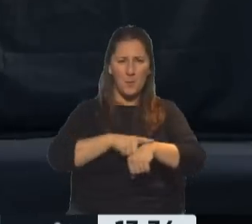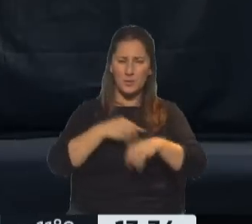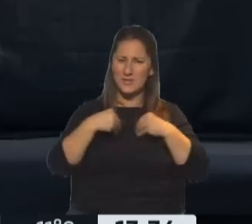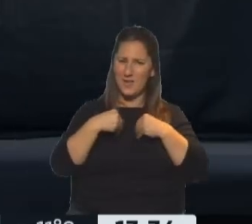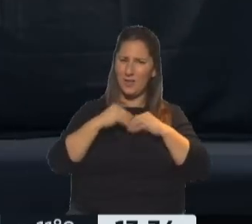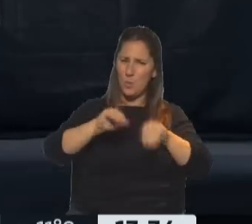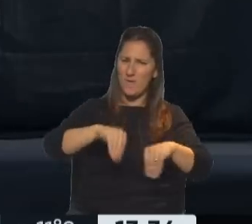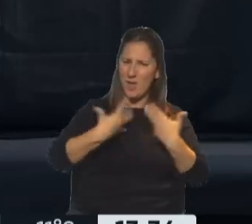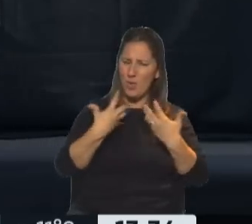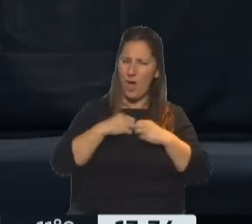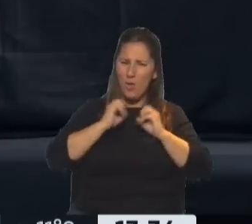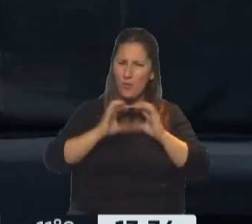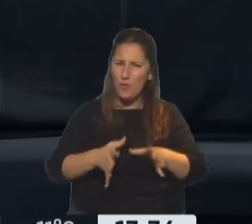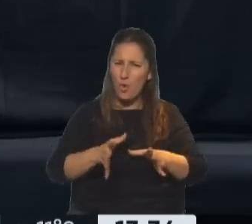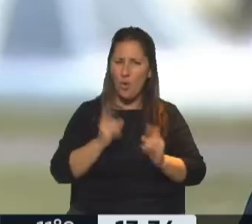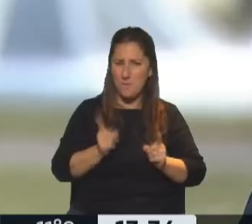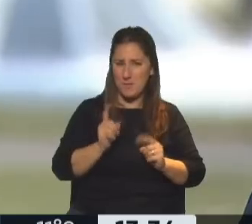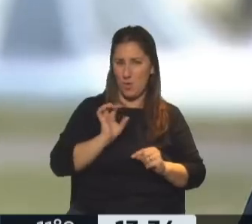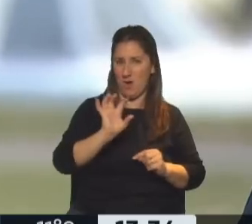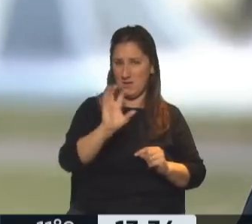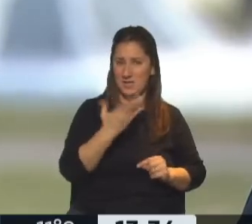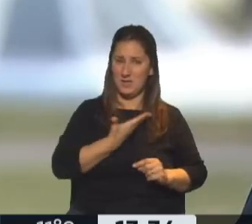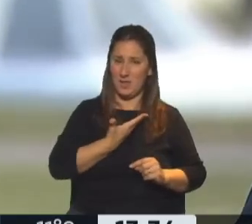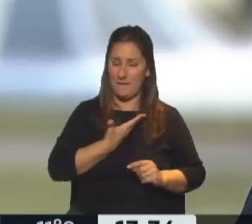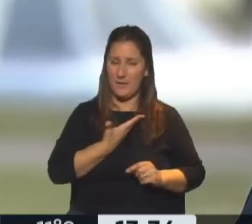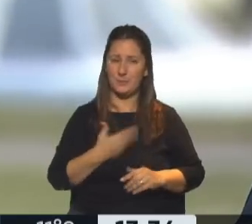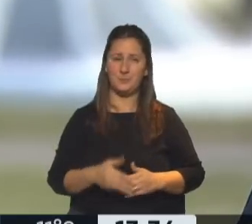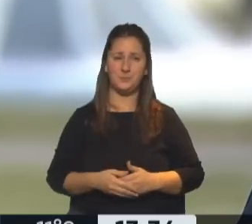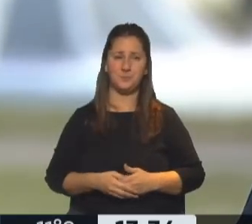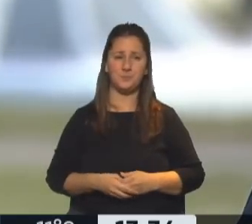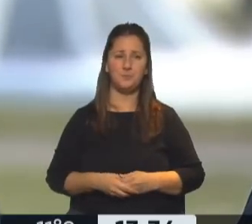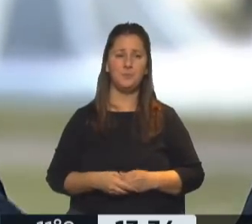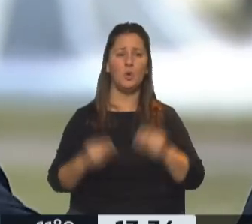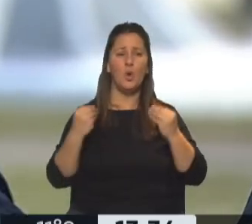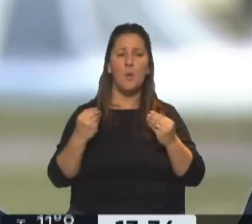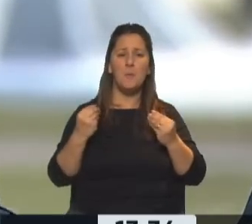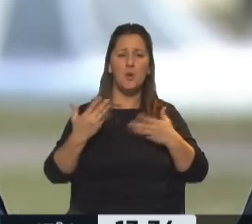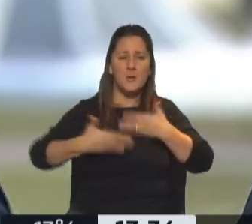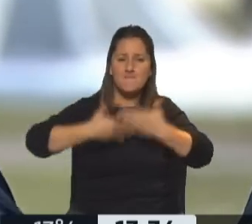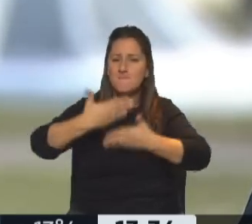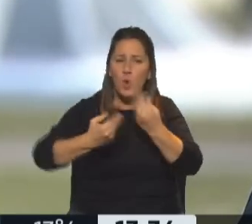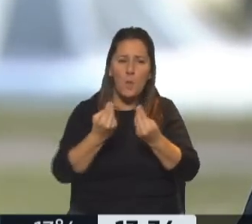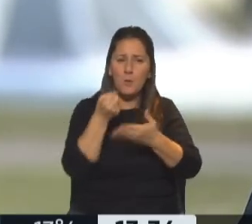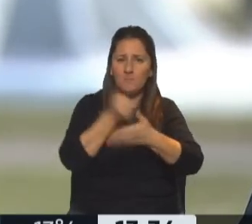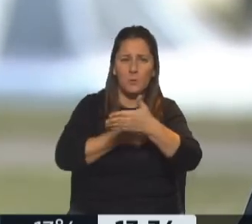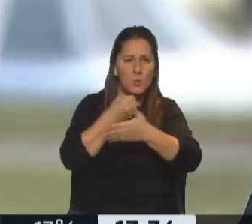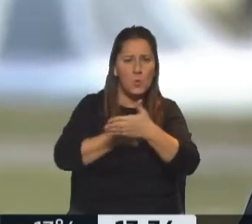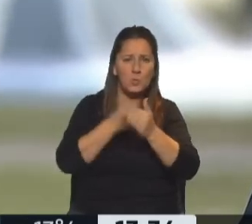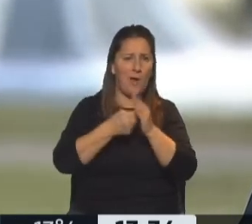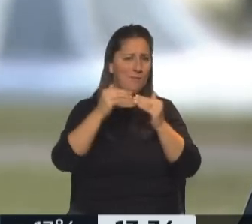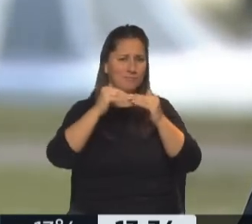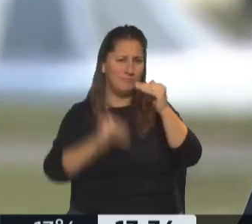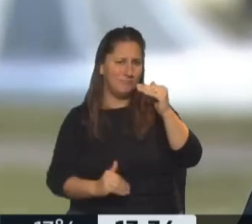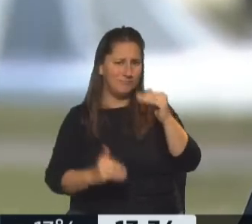un poco abandonado acá en sus pagos, porque no sabía cómo seguir una lucha tan